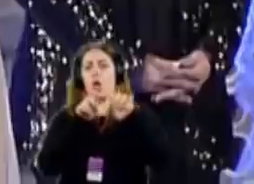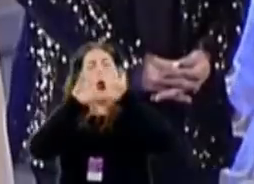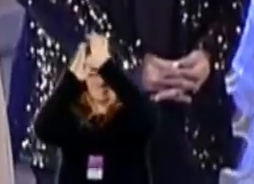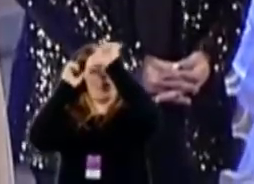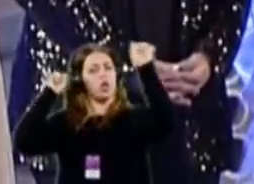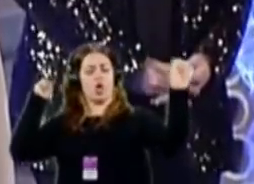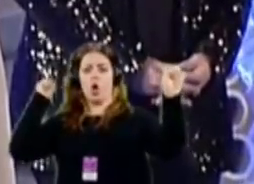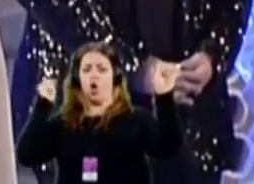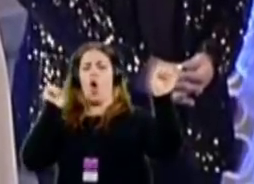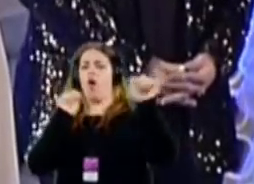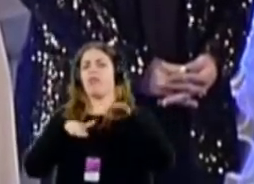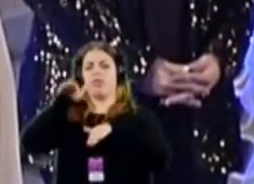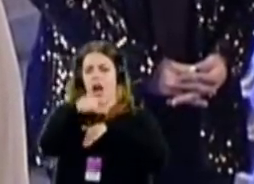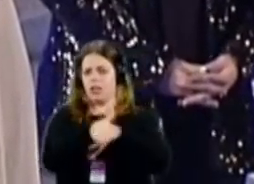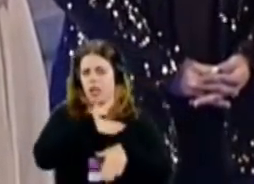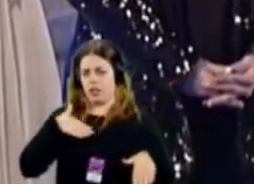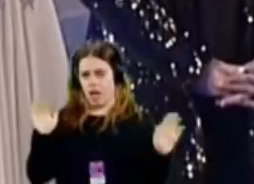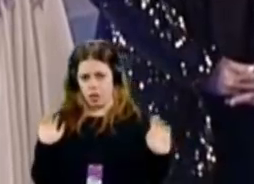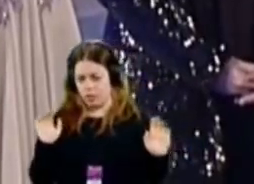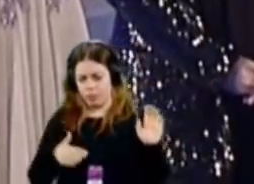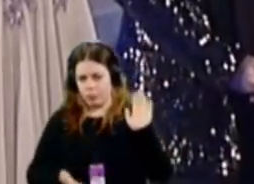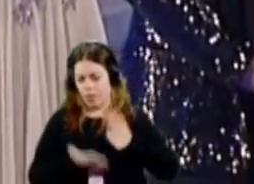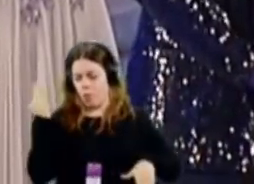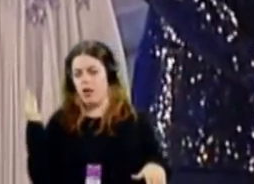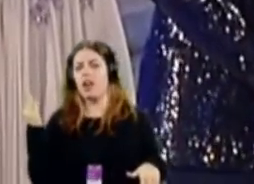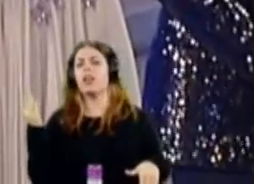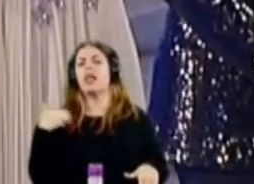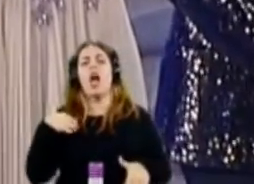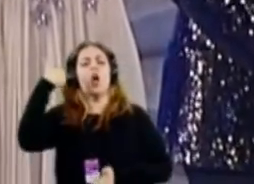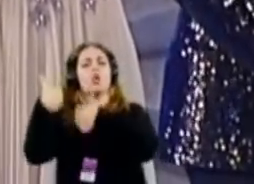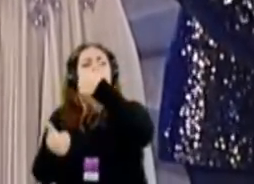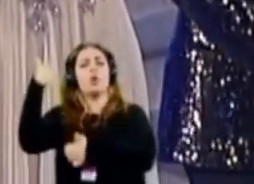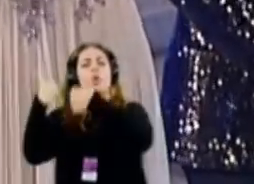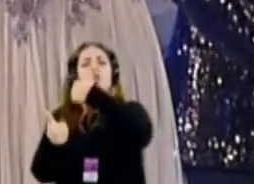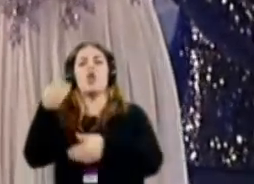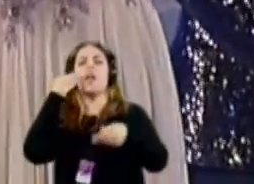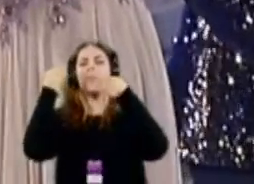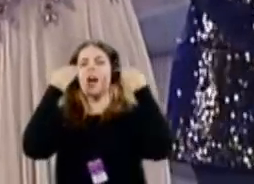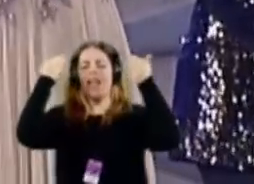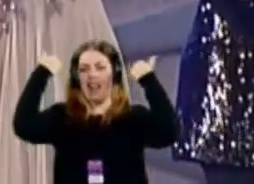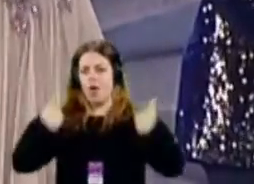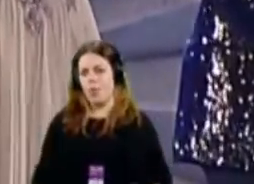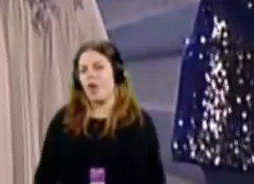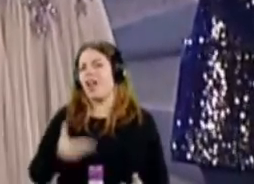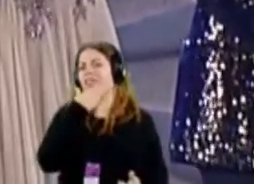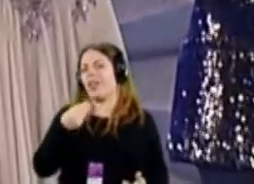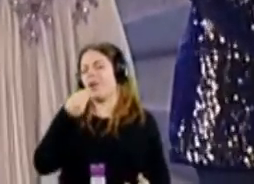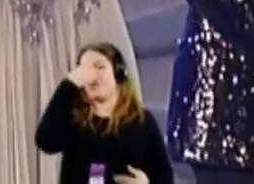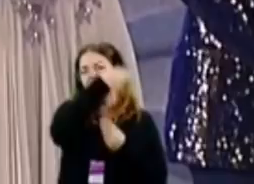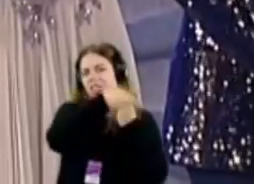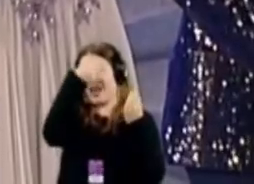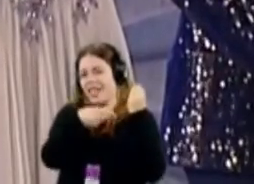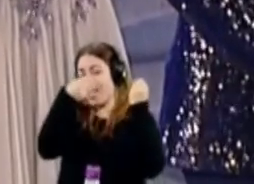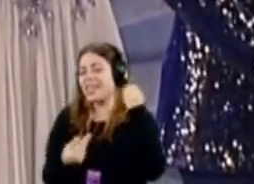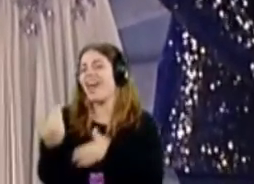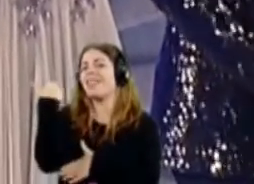tenemos a la concejala, hacer que se venga por aquí. Concurso de maquillaje corporal de Las Palmas de Gran Canaria, ya tienen sus ganadores